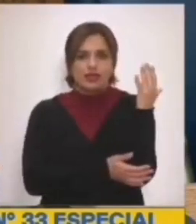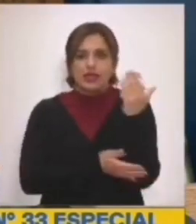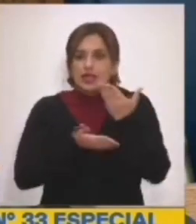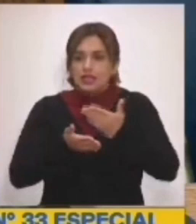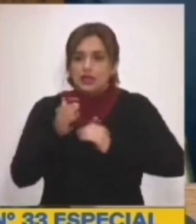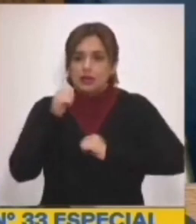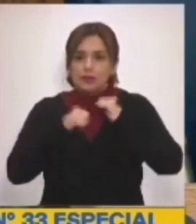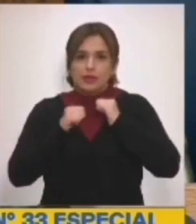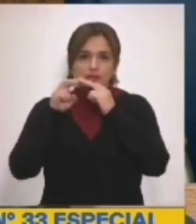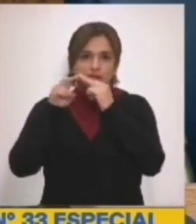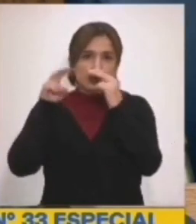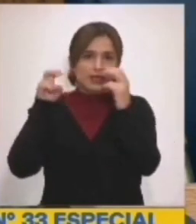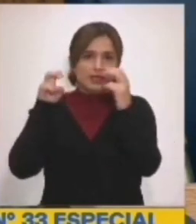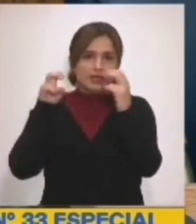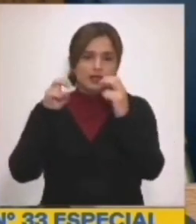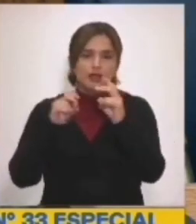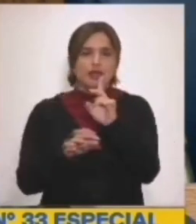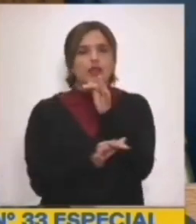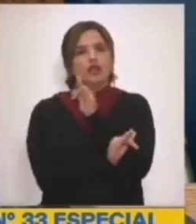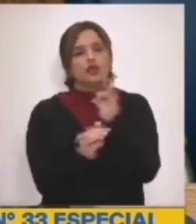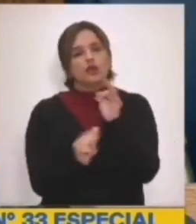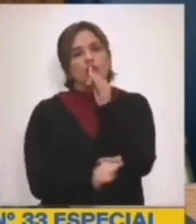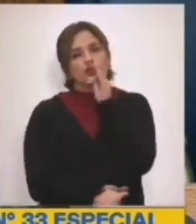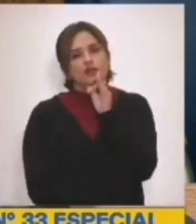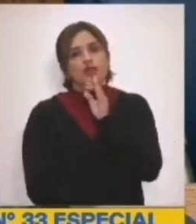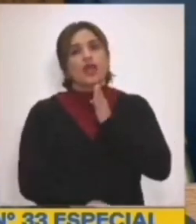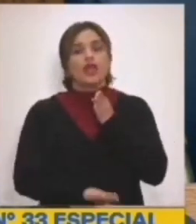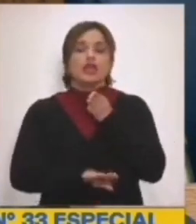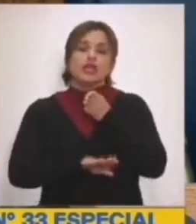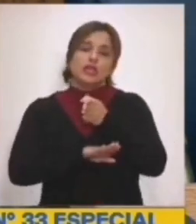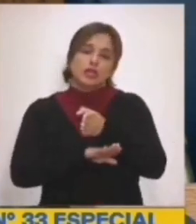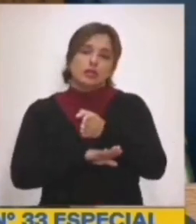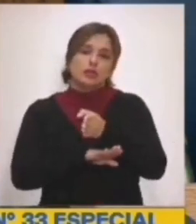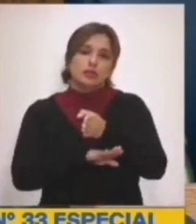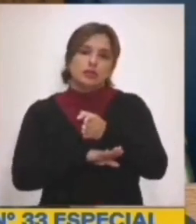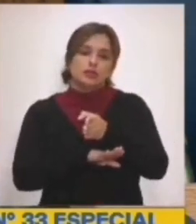y no puede conformarse solamente con la frase de que concurriremos